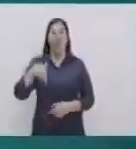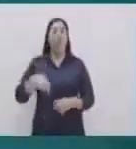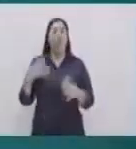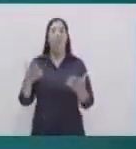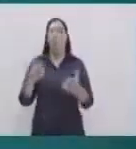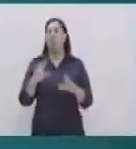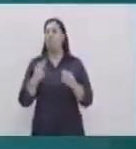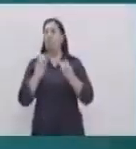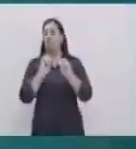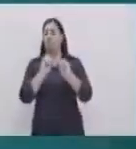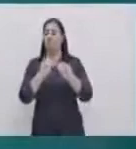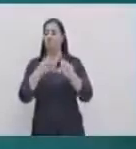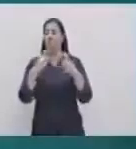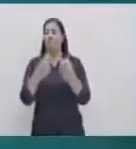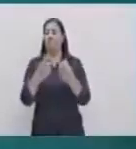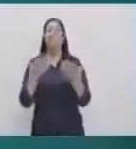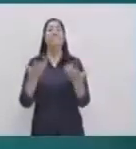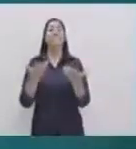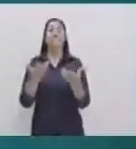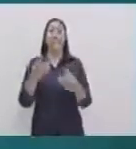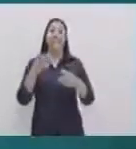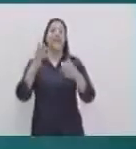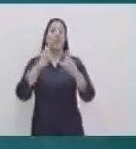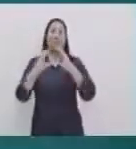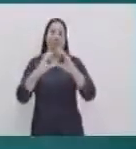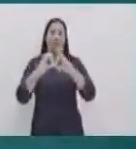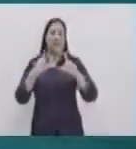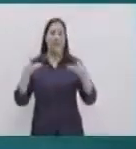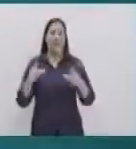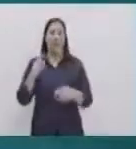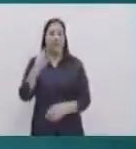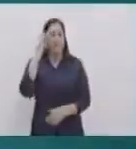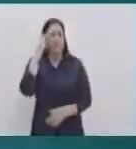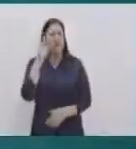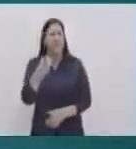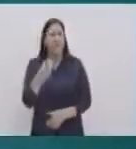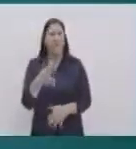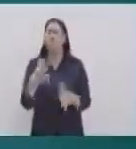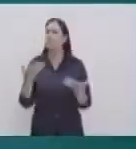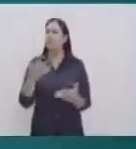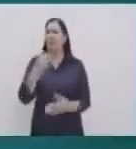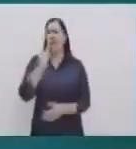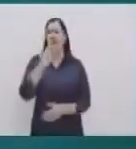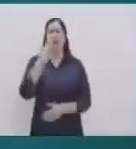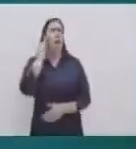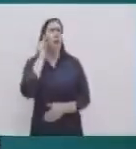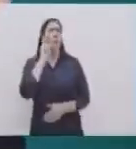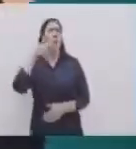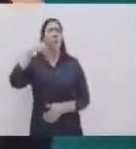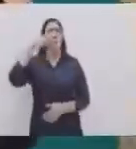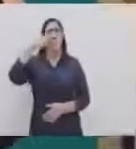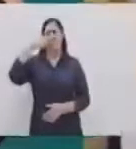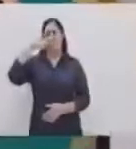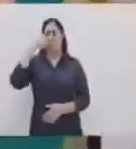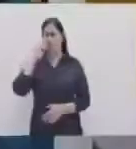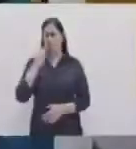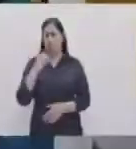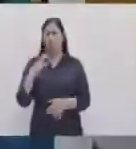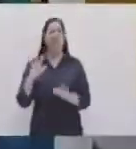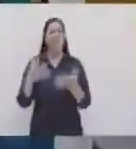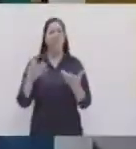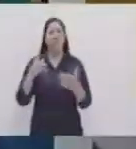ustedes una clase de comunicación y lenguaje. ¿Te recuerdas qué es un argumento? Ya lo hemos trabajado en otras